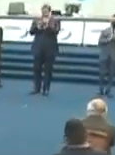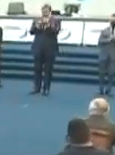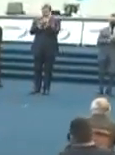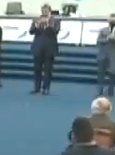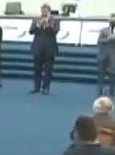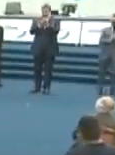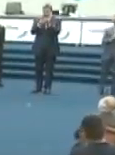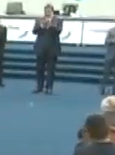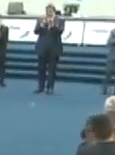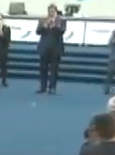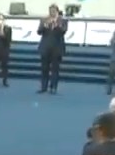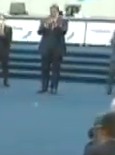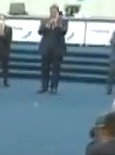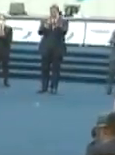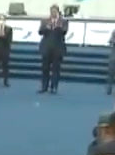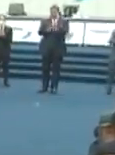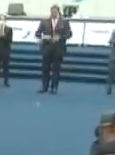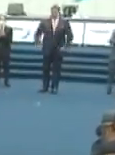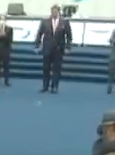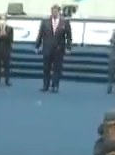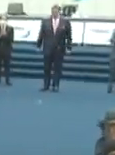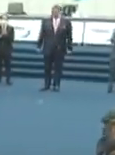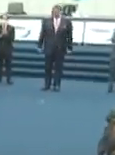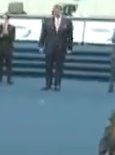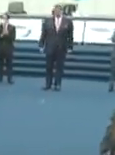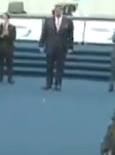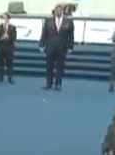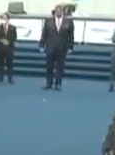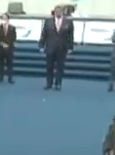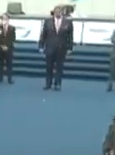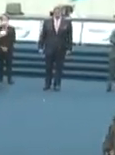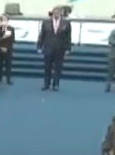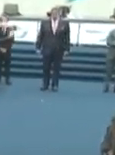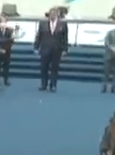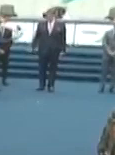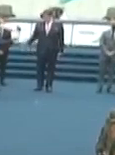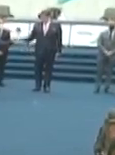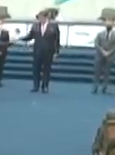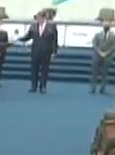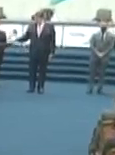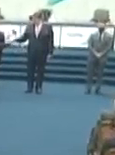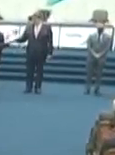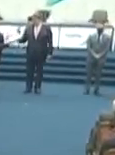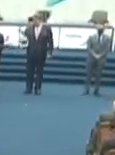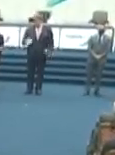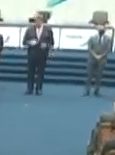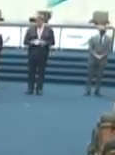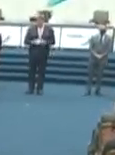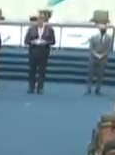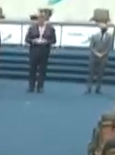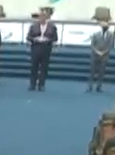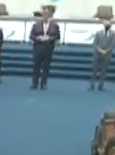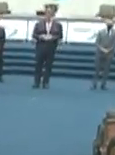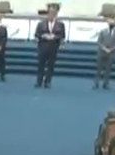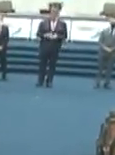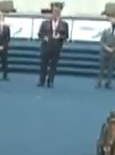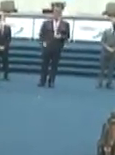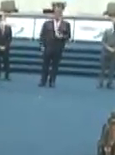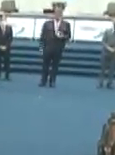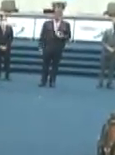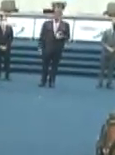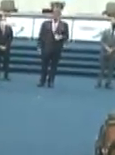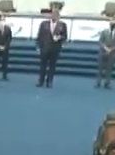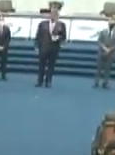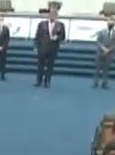defensa del bloque del sur. Premio Nacional de Periodismo en Facebook, colectivo comunicacional Utopics, por hacer uso de esta